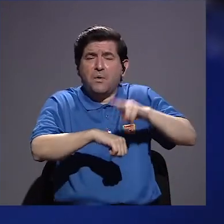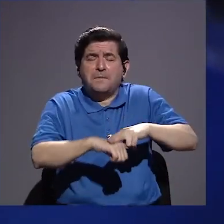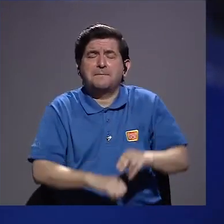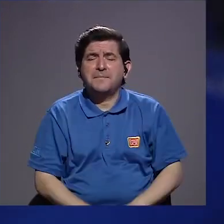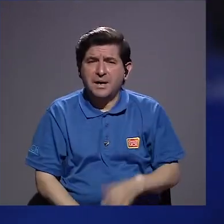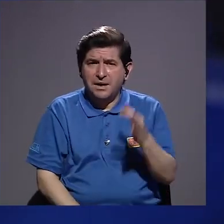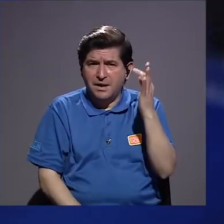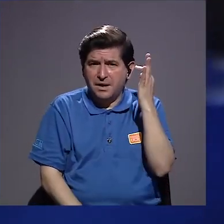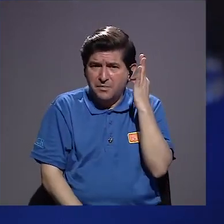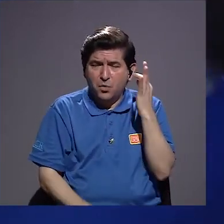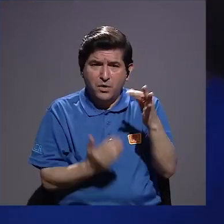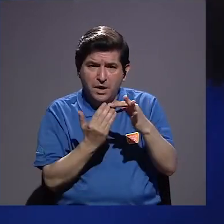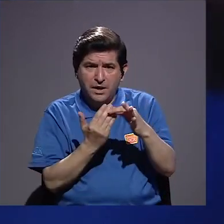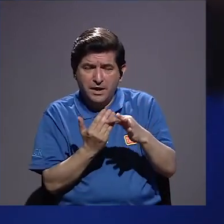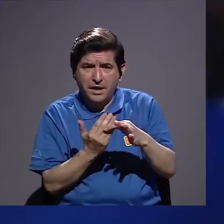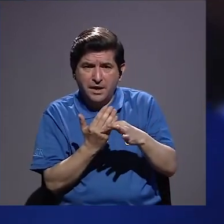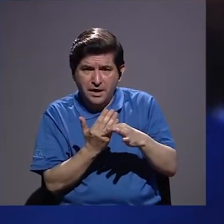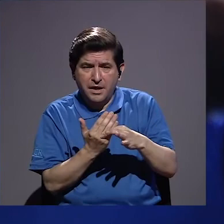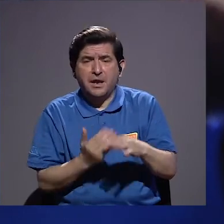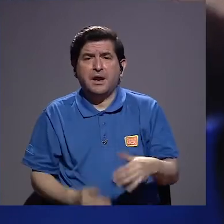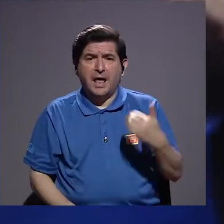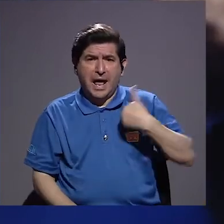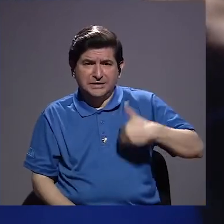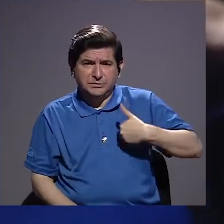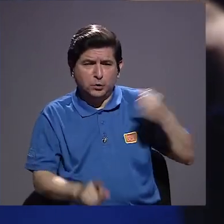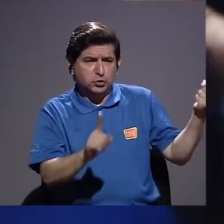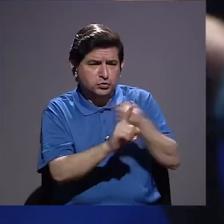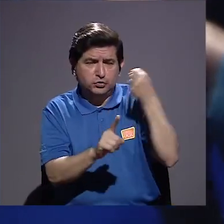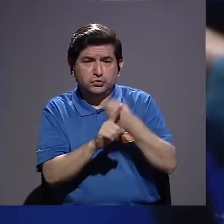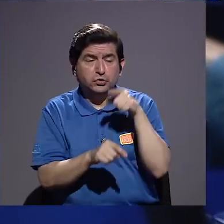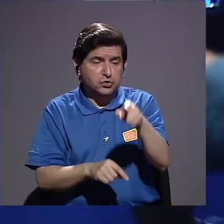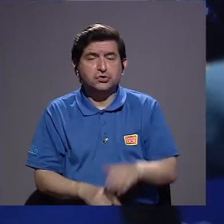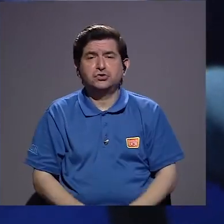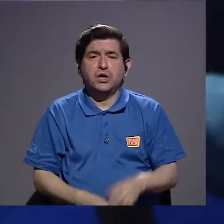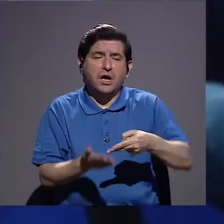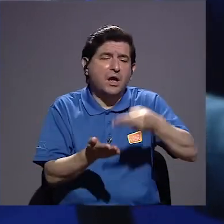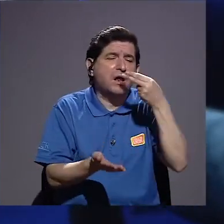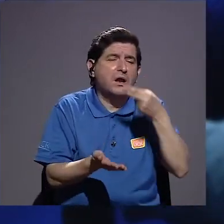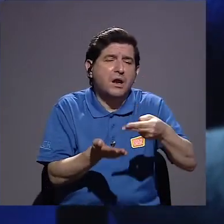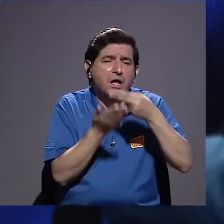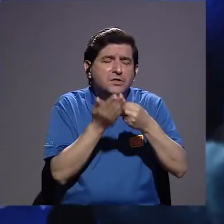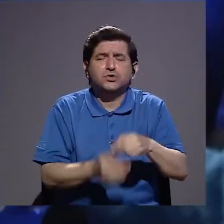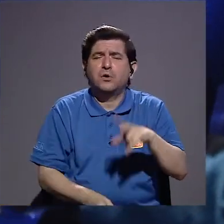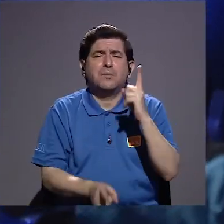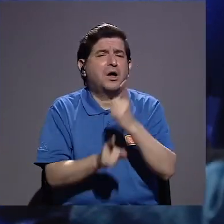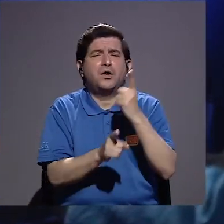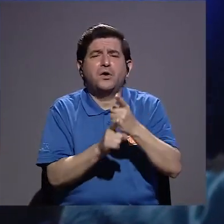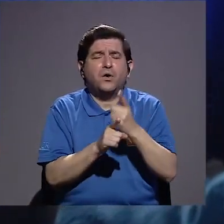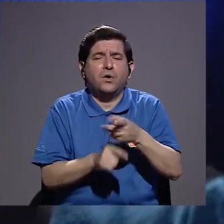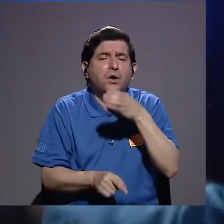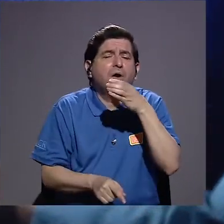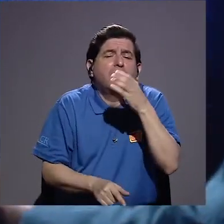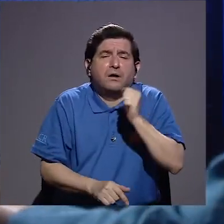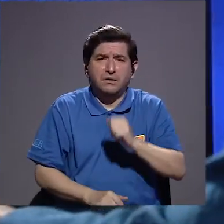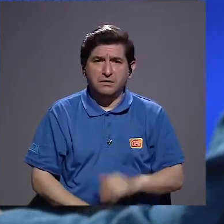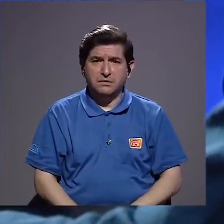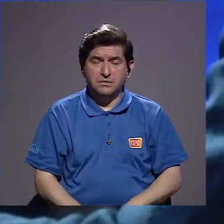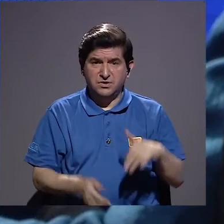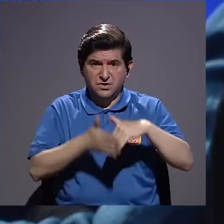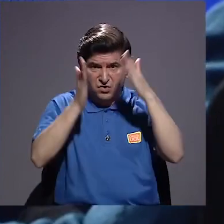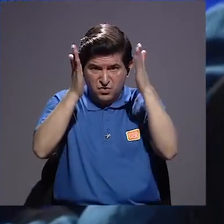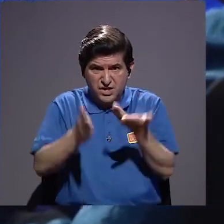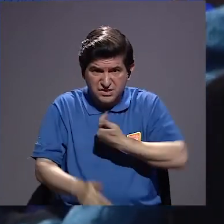que el marido le pegara a la esposa si no le servía la sopa del calorcito exacto que tenía que ser, y que